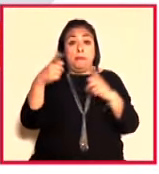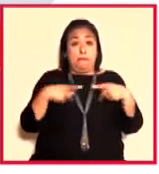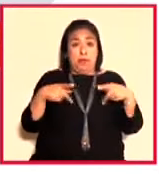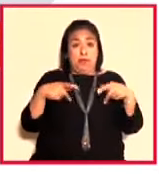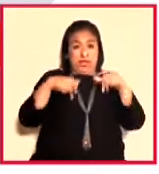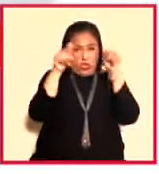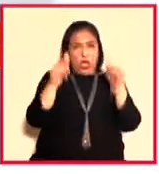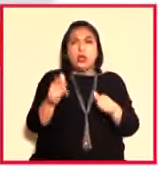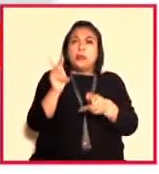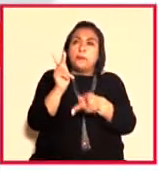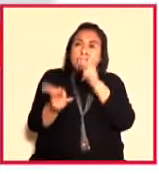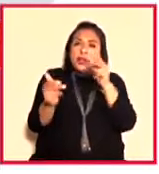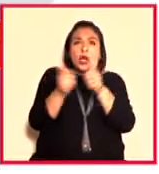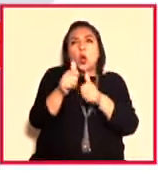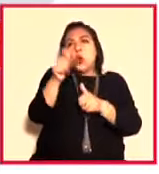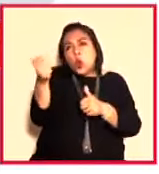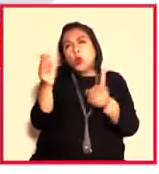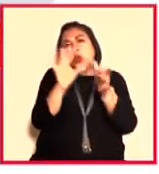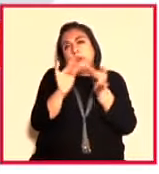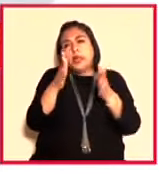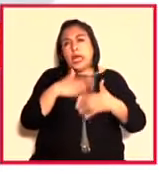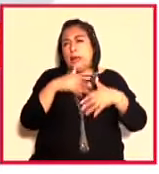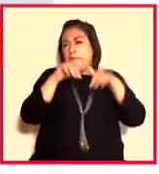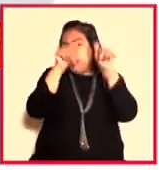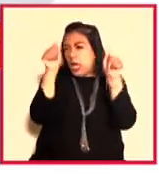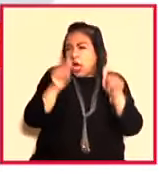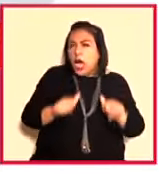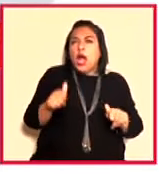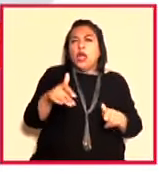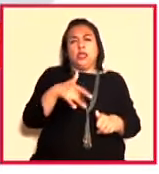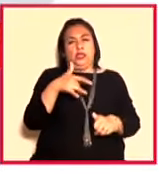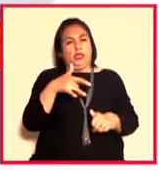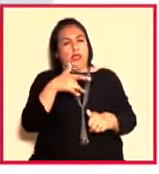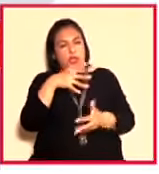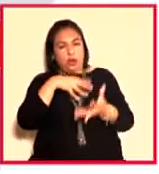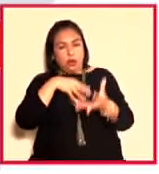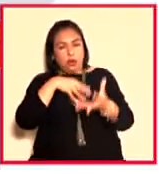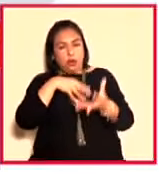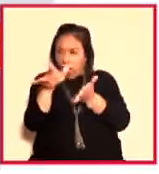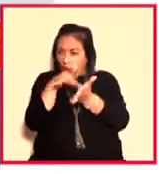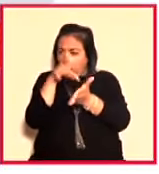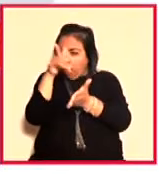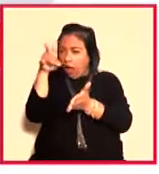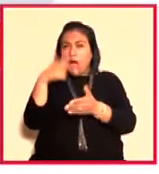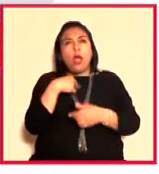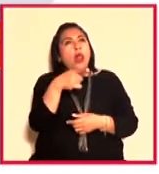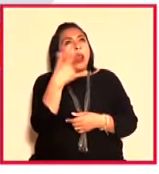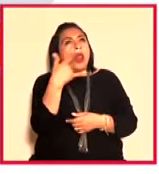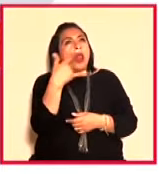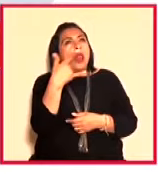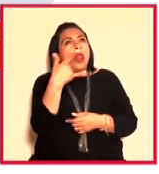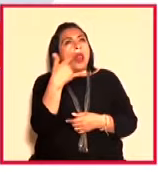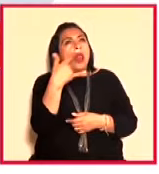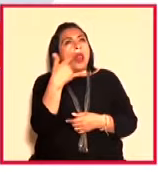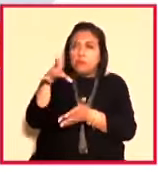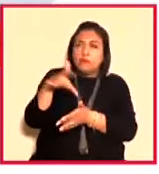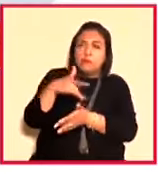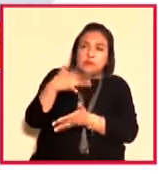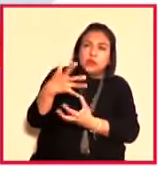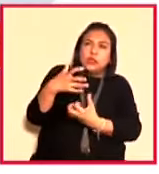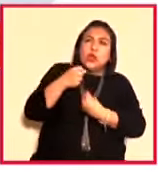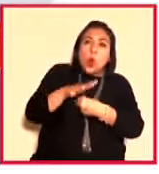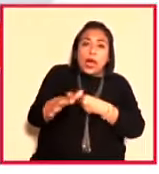con el otro de su obra, percibir qué le pasa a la otra, a la persona que se para enfrente de su obra, qué lo conmueve,